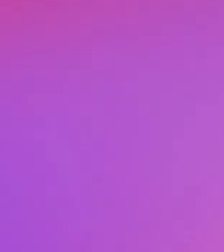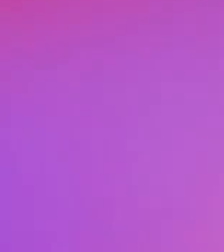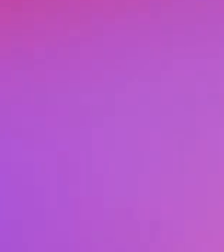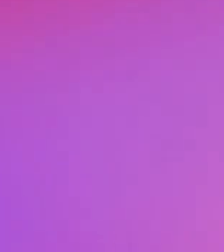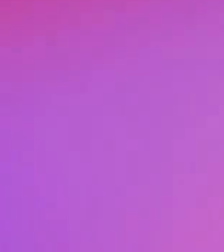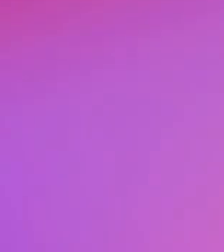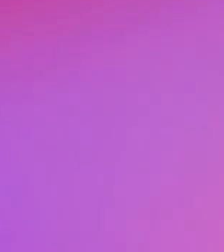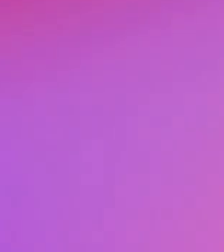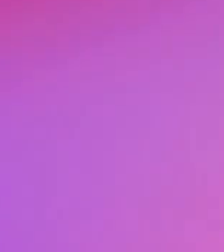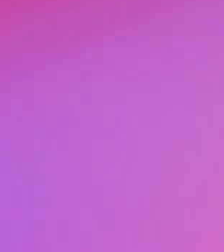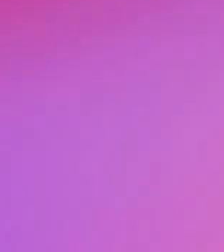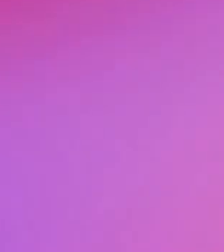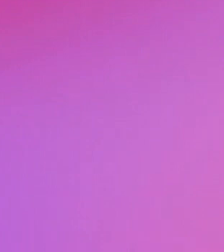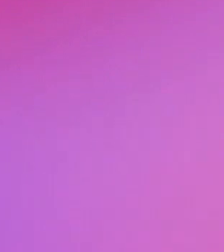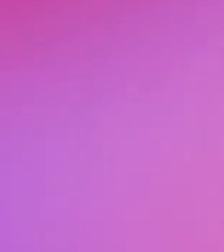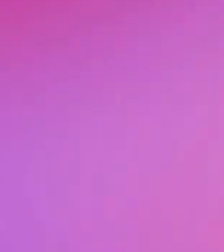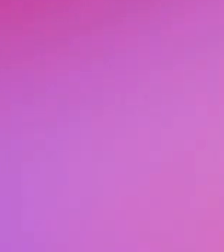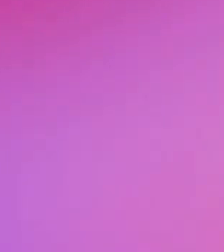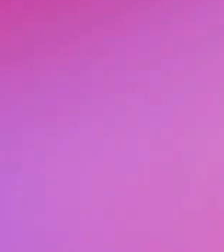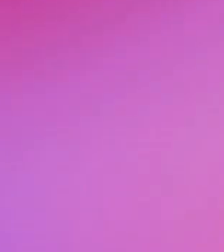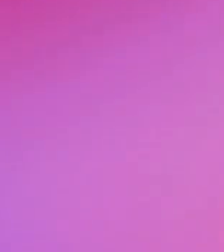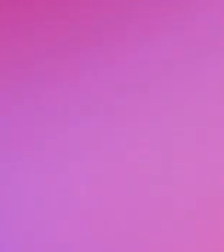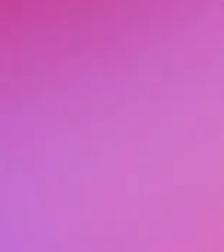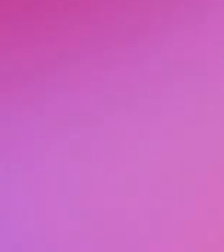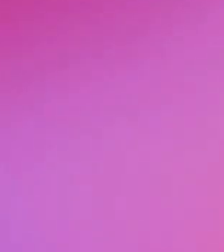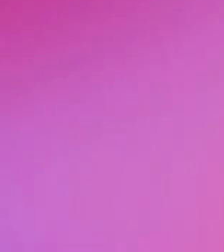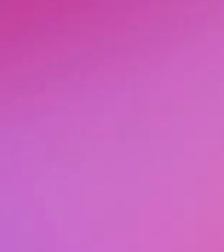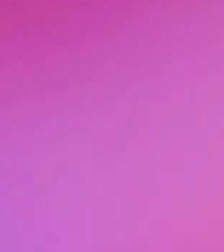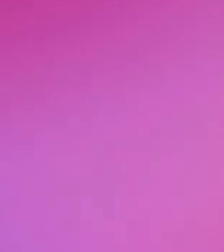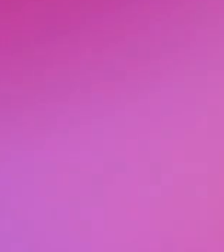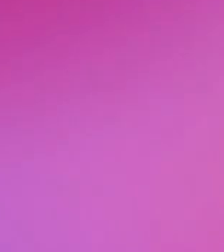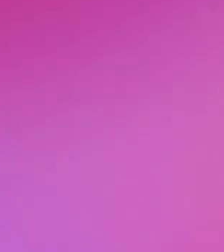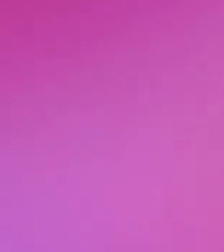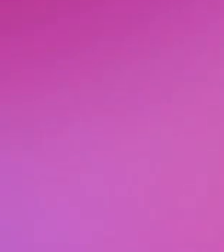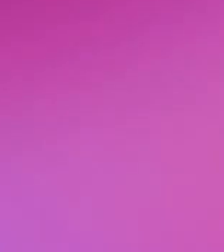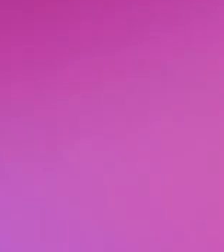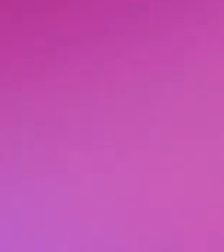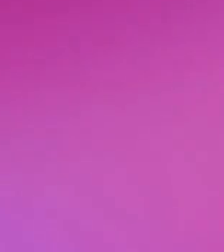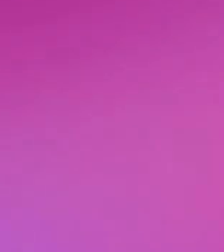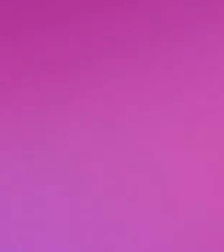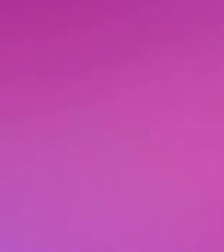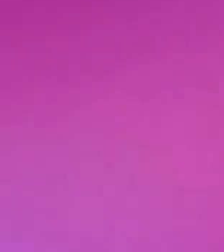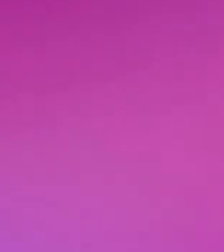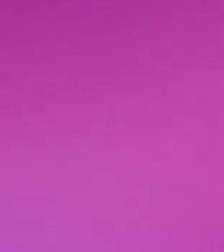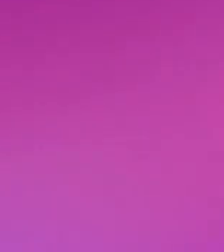nuevaescuelamexicana.cep.gov.mx y tripulantes.cep.gov.mx.